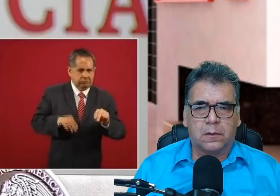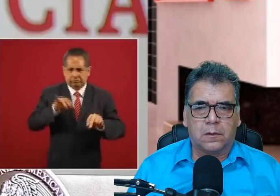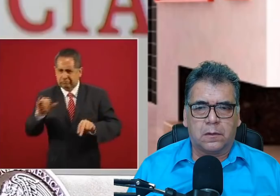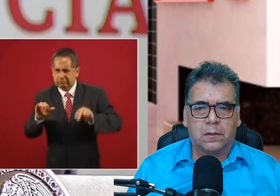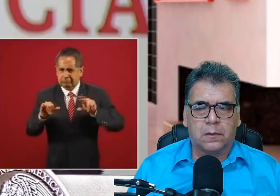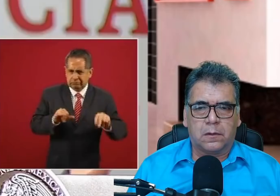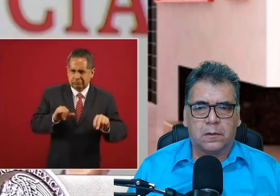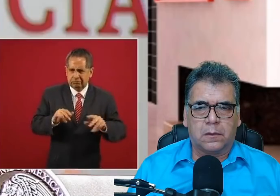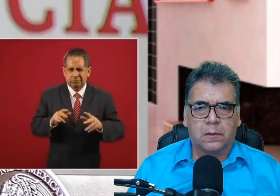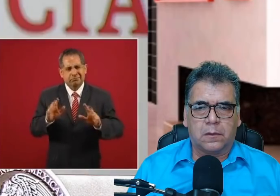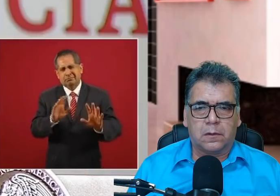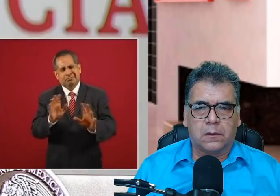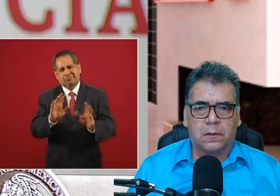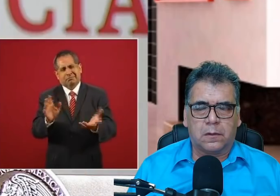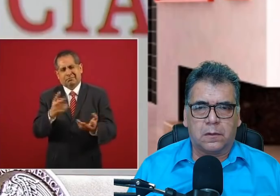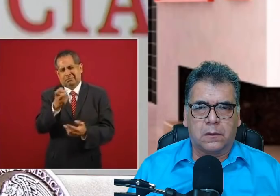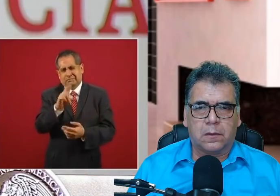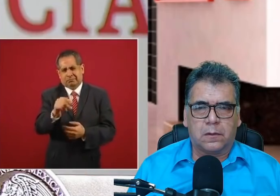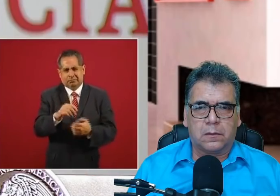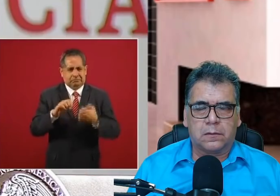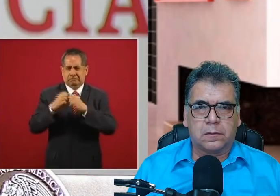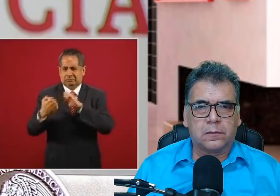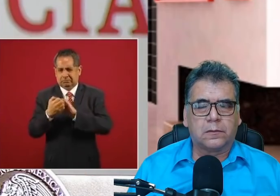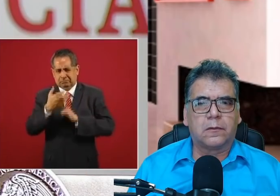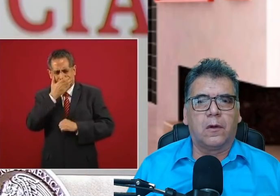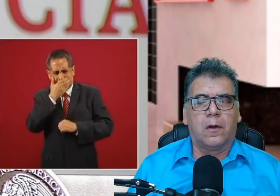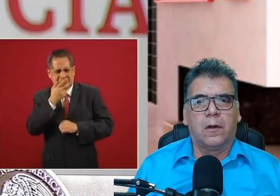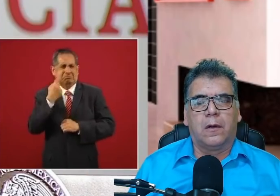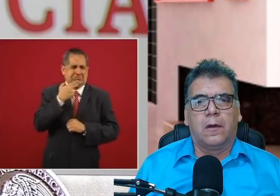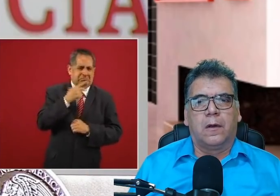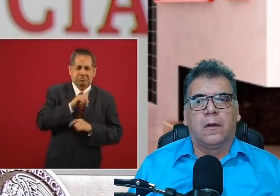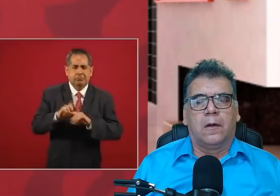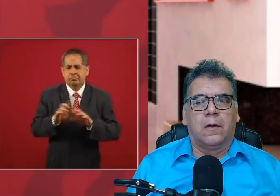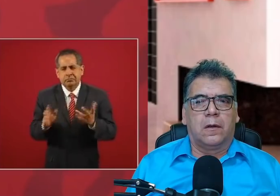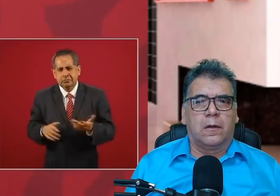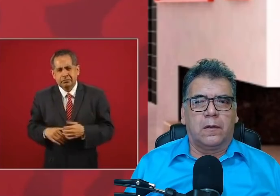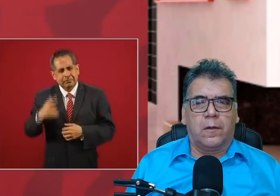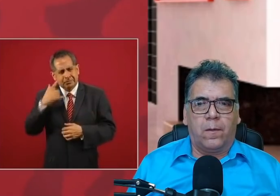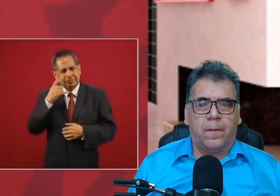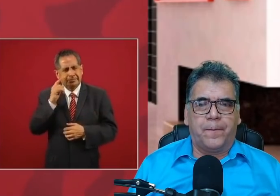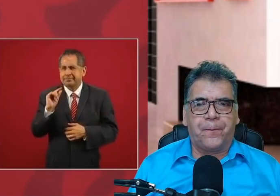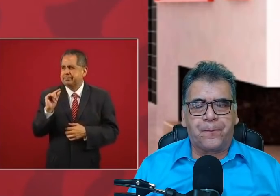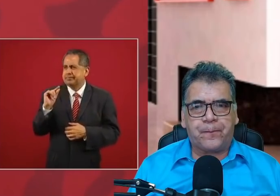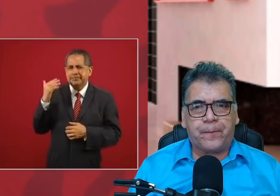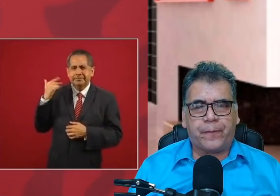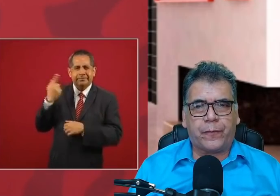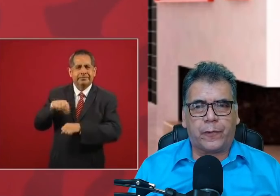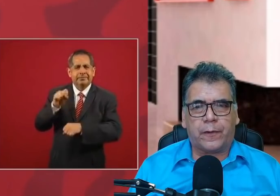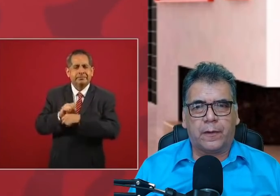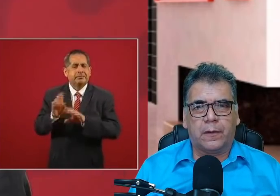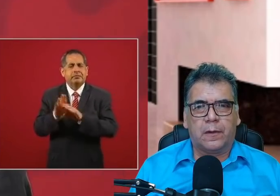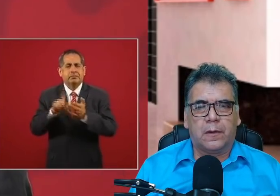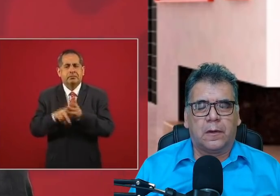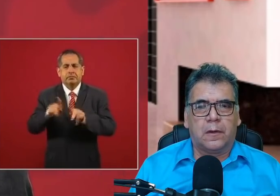cubrebocas, los enemigos del cubrebocas. Nos hacía un poco nos daba curiosidad hace unas pocas semanas